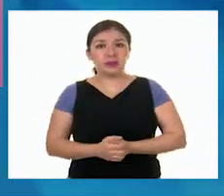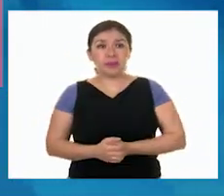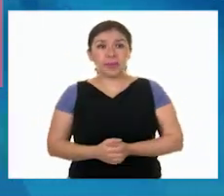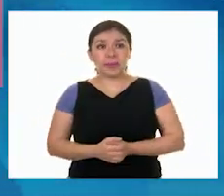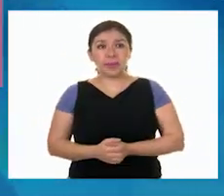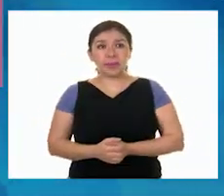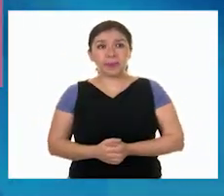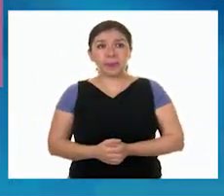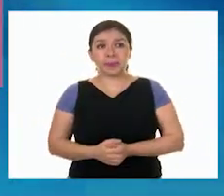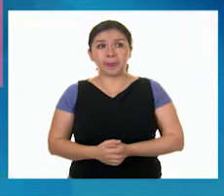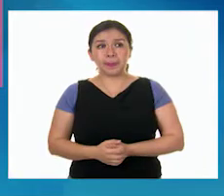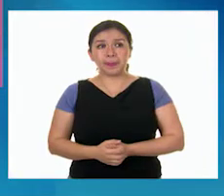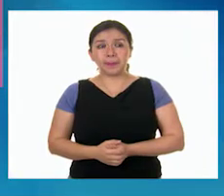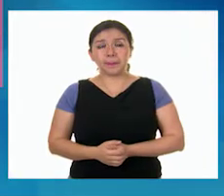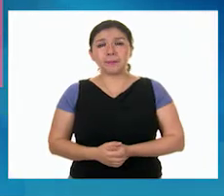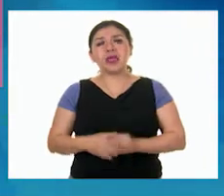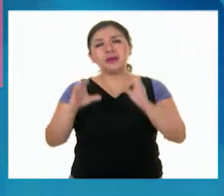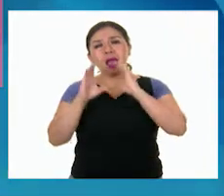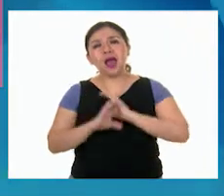Juguetes de